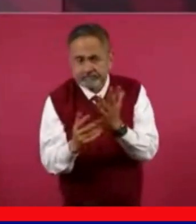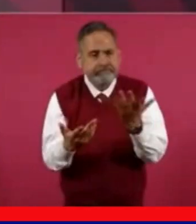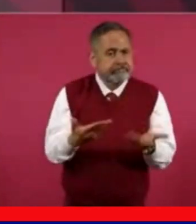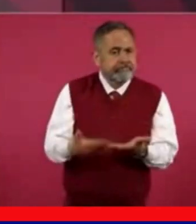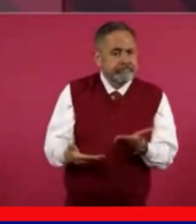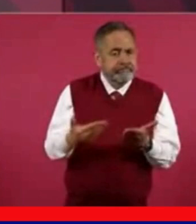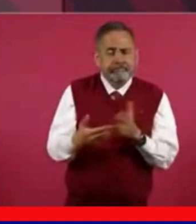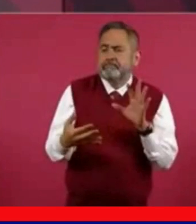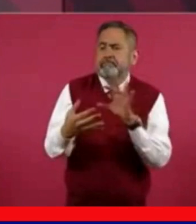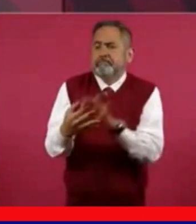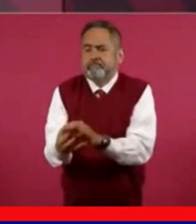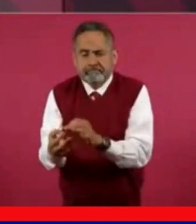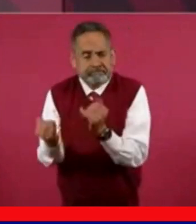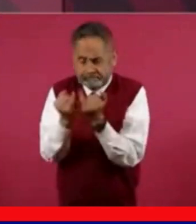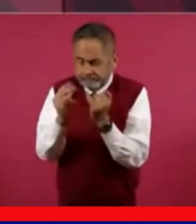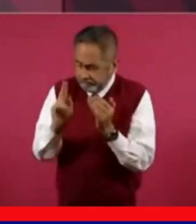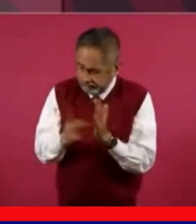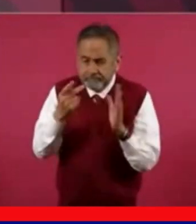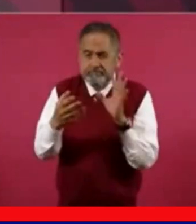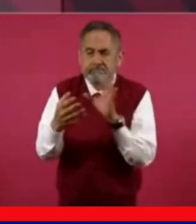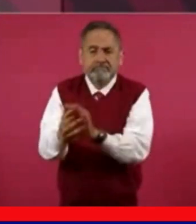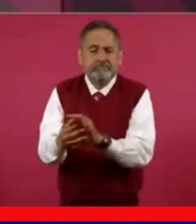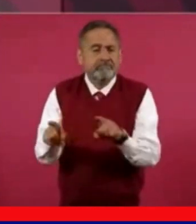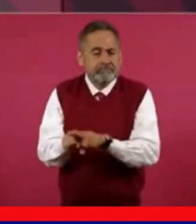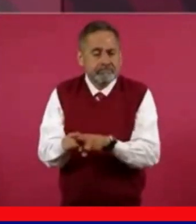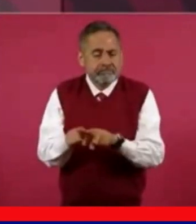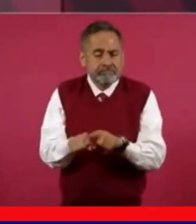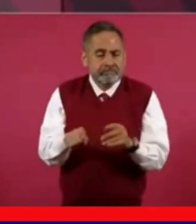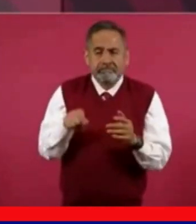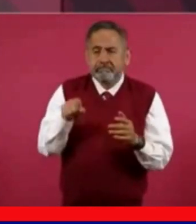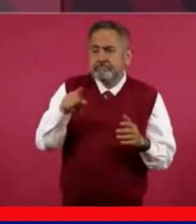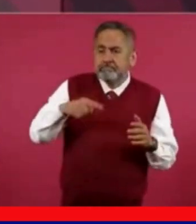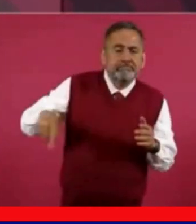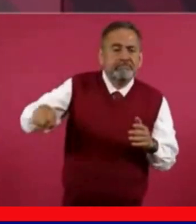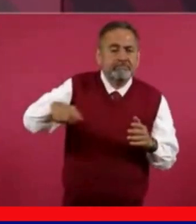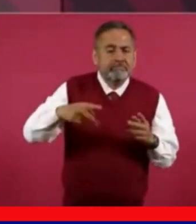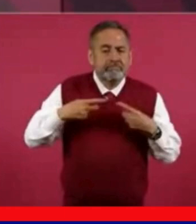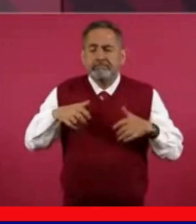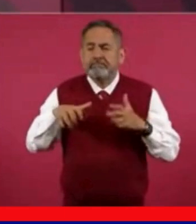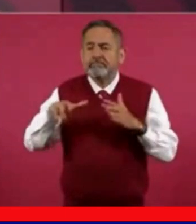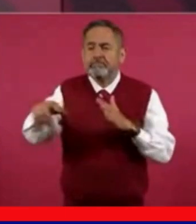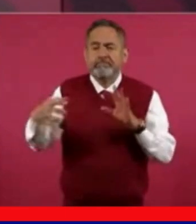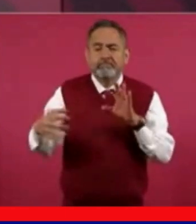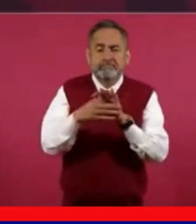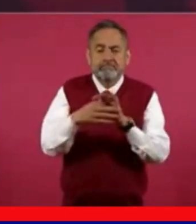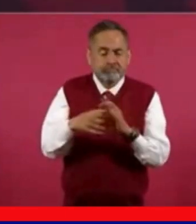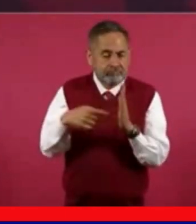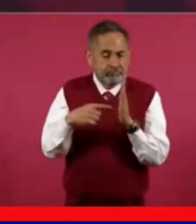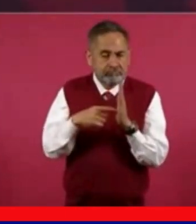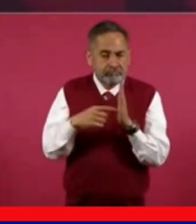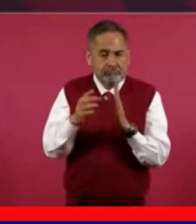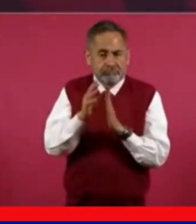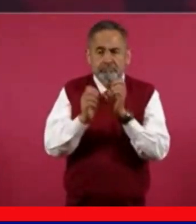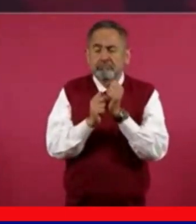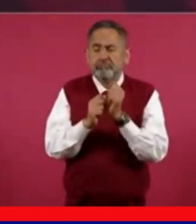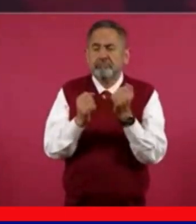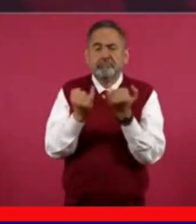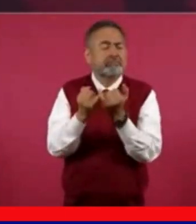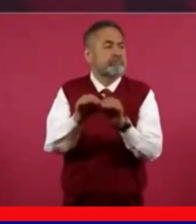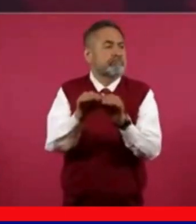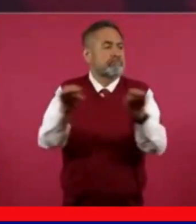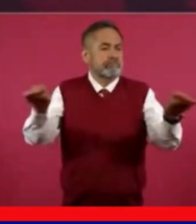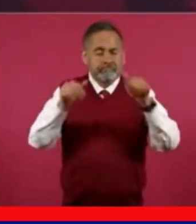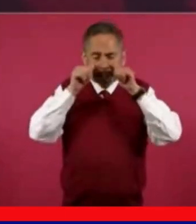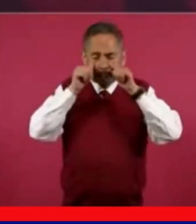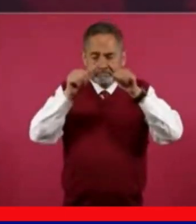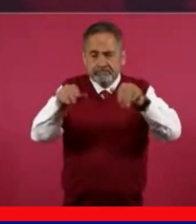disputa con la fiscalía de ese estado el presidente mencionó que no tiene información sobre estas acusaciones pero cree que se